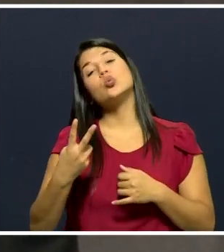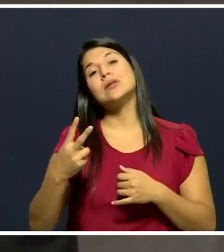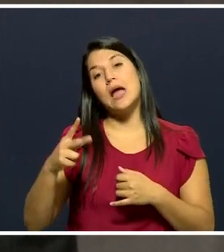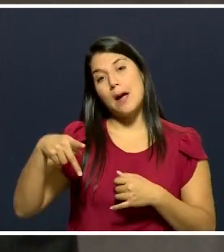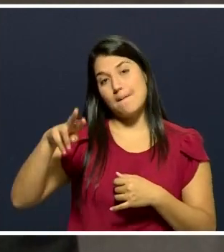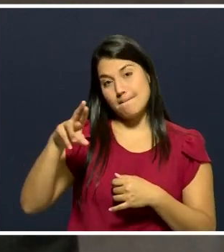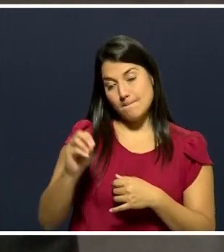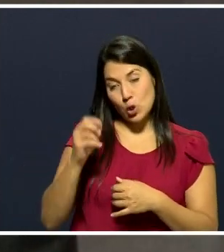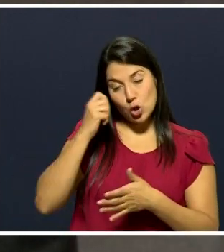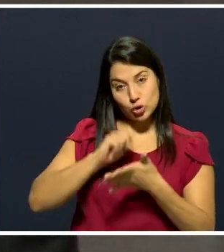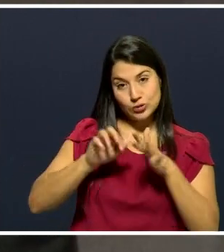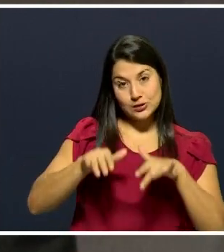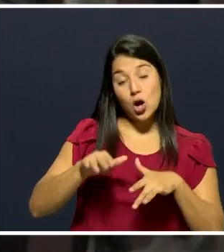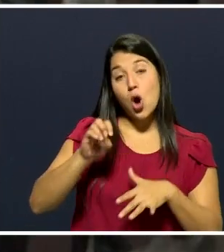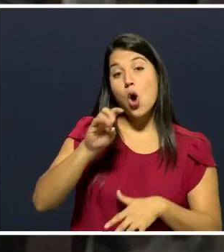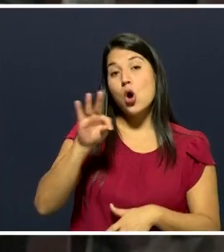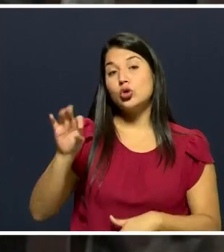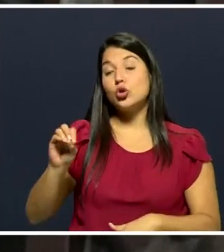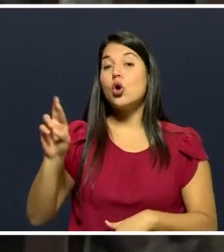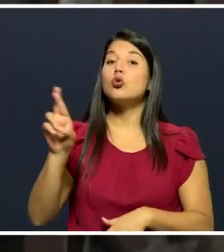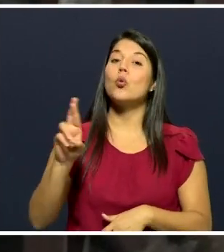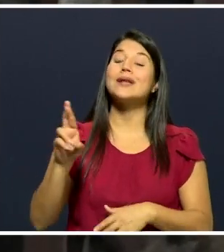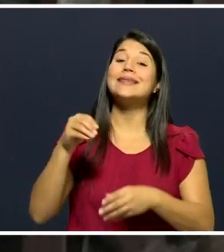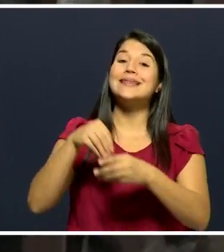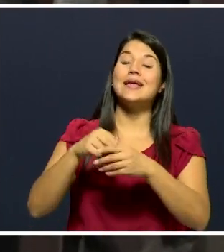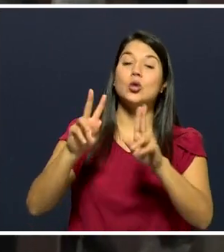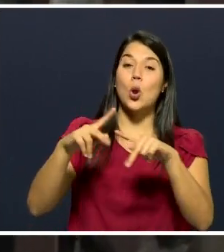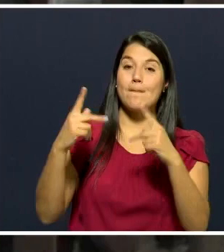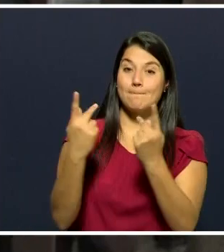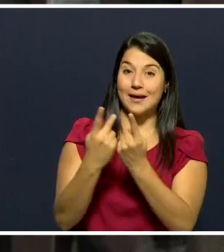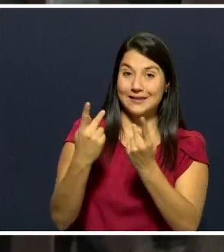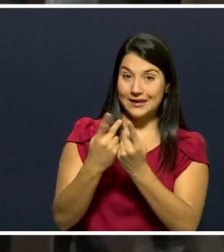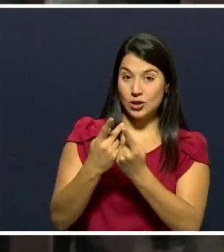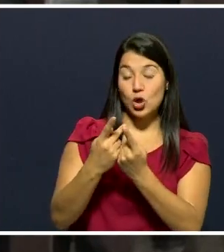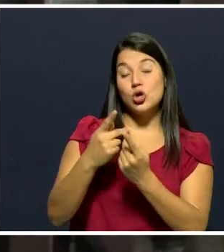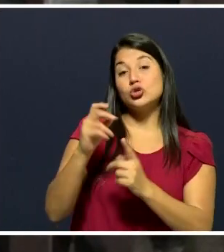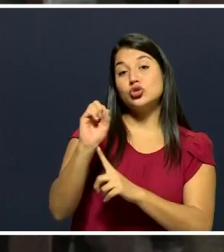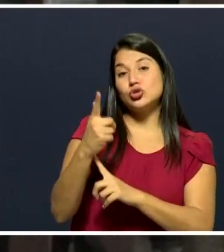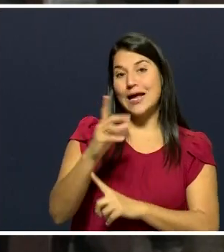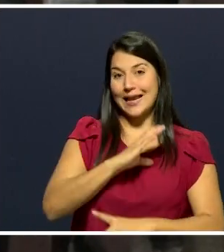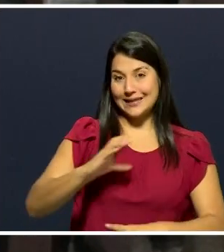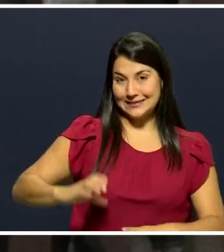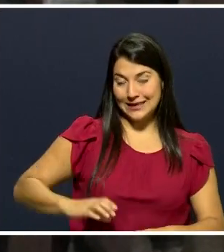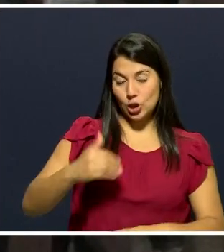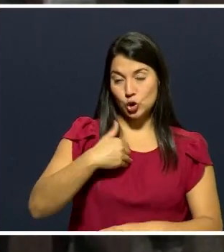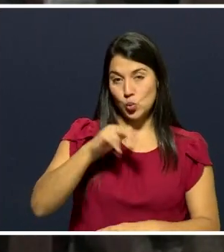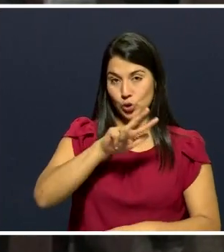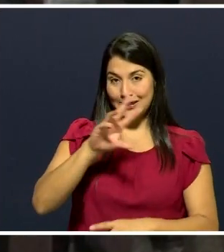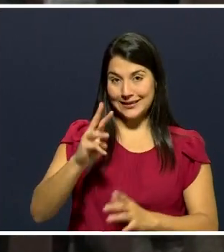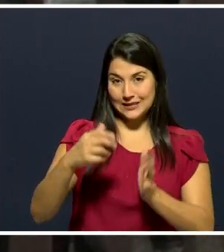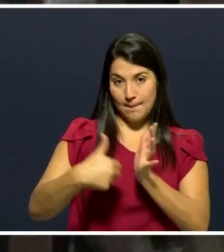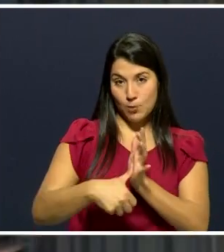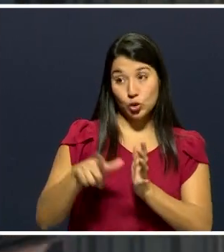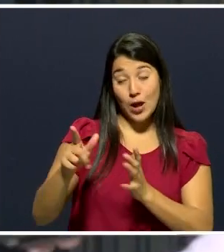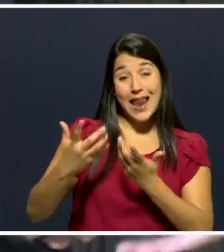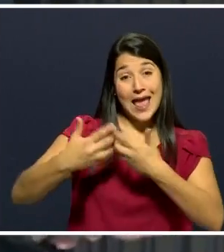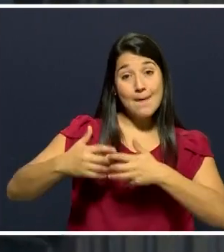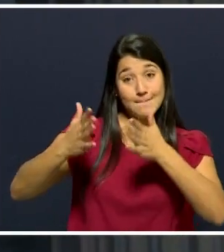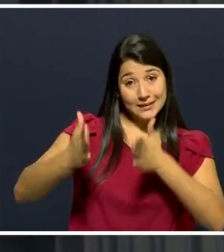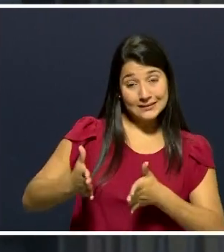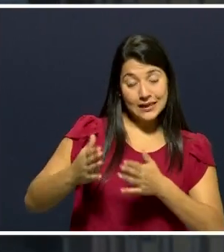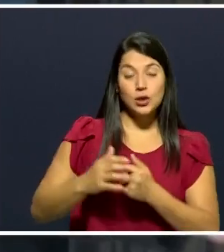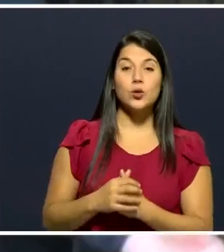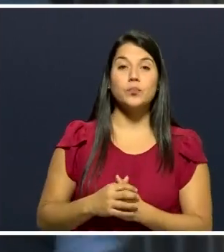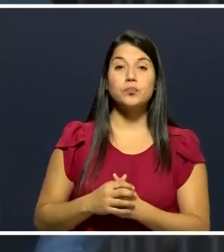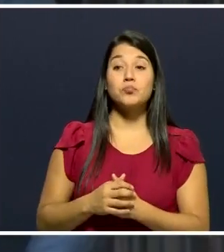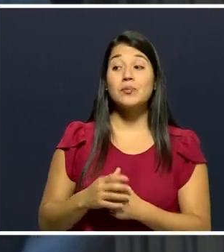quedó Otto Roberto Vargas, del Partido Republicano Social Cristiano, con 36 votos, empresario y diplomático. Ellos